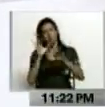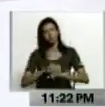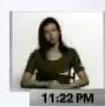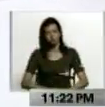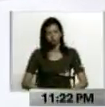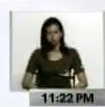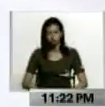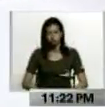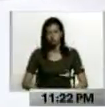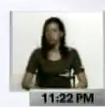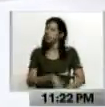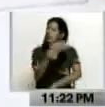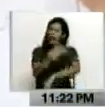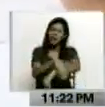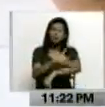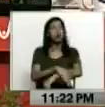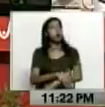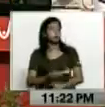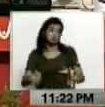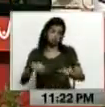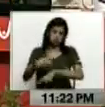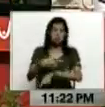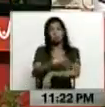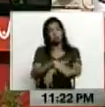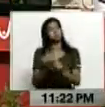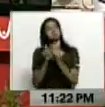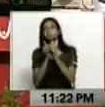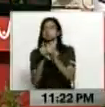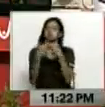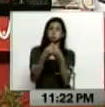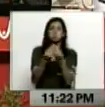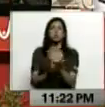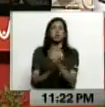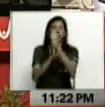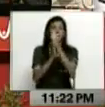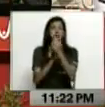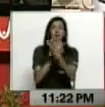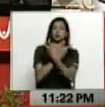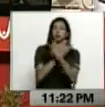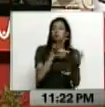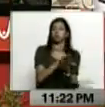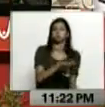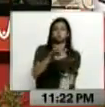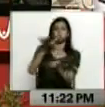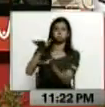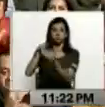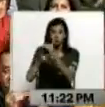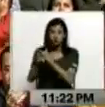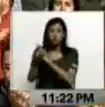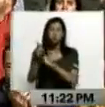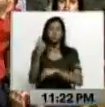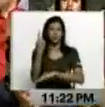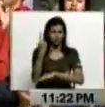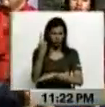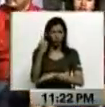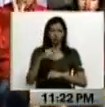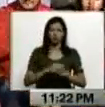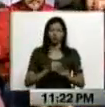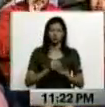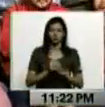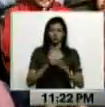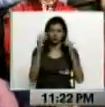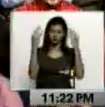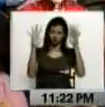les quede claro al tcj cne fan calle vamos nosotros a acompañar a Fabricio cementerio al panteón